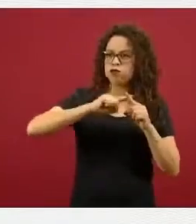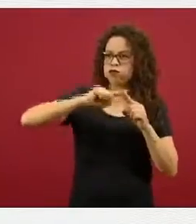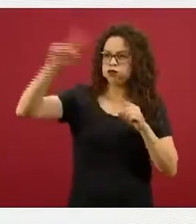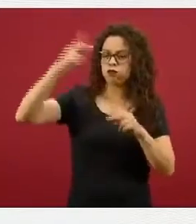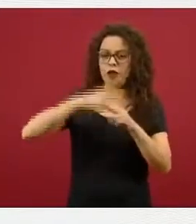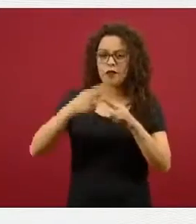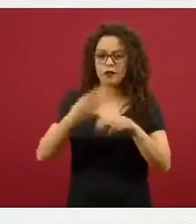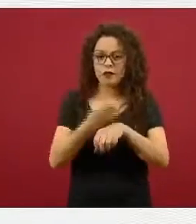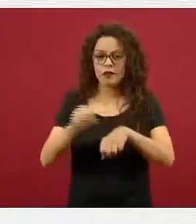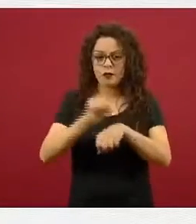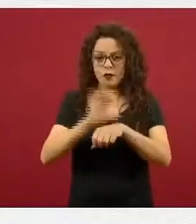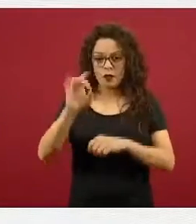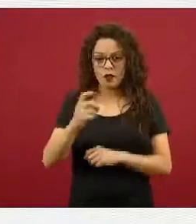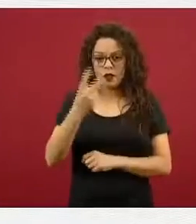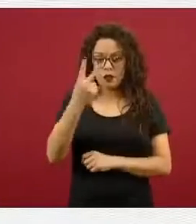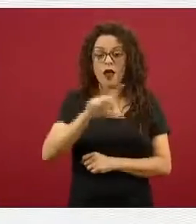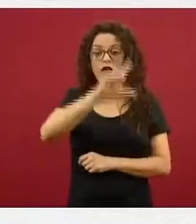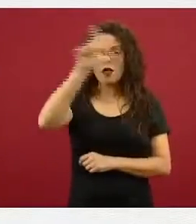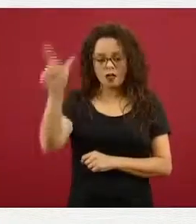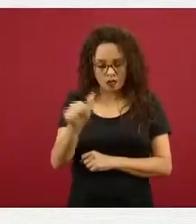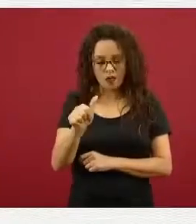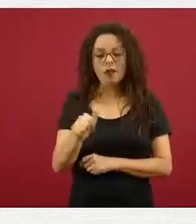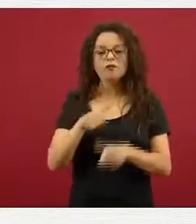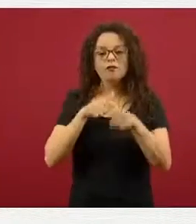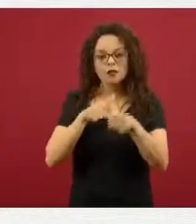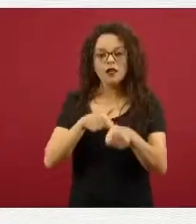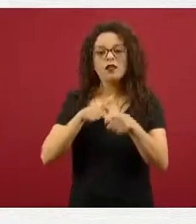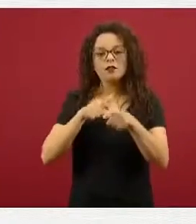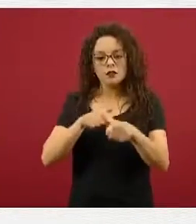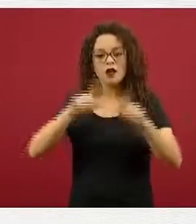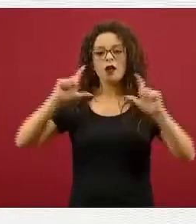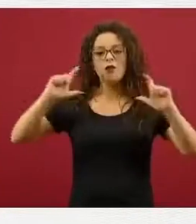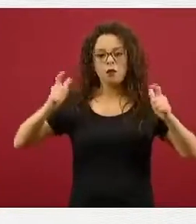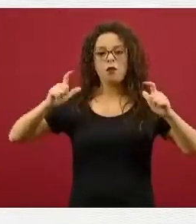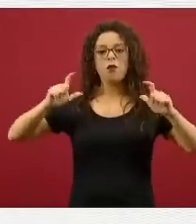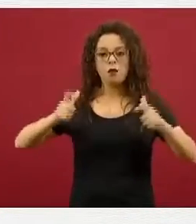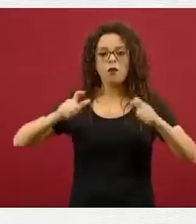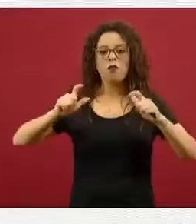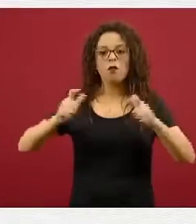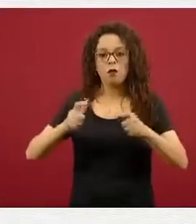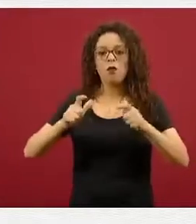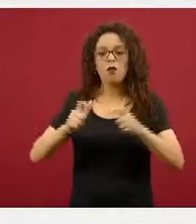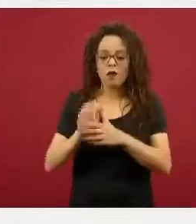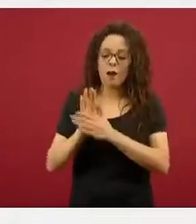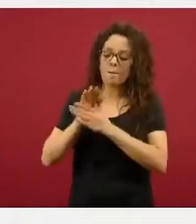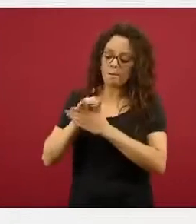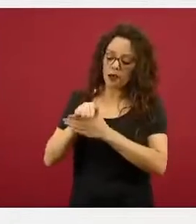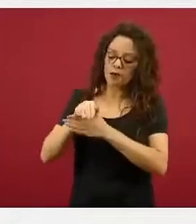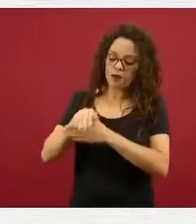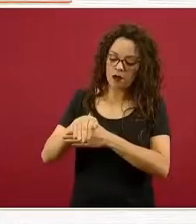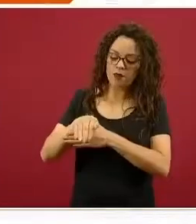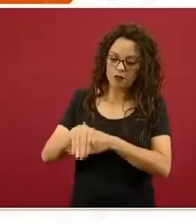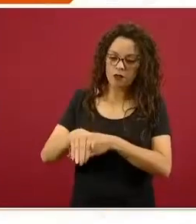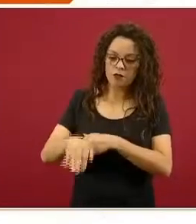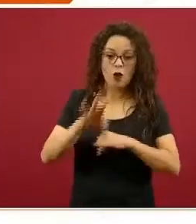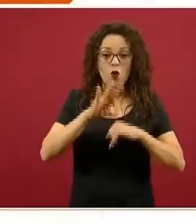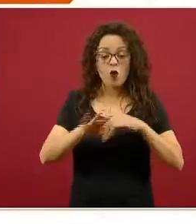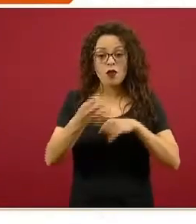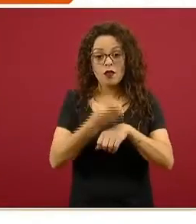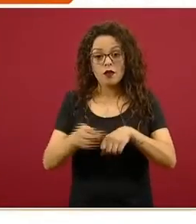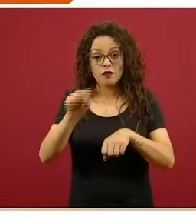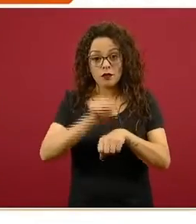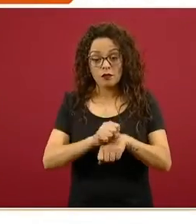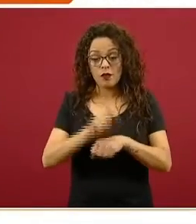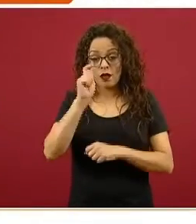esa semana ha habido prácticamente un descenso constante en los últimos dos meses casi, en donde en la última semana, aunque tiene